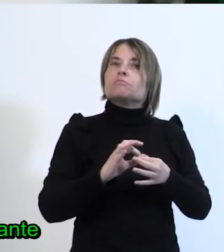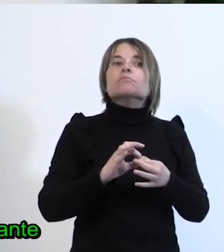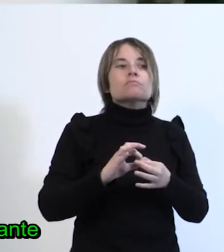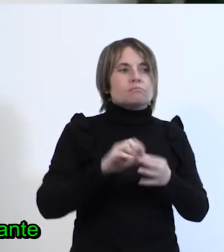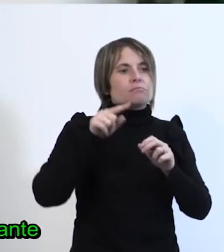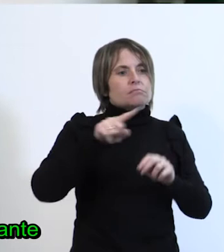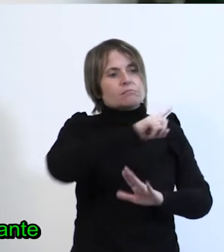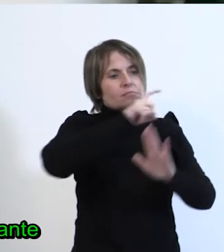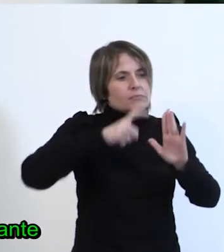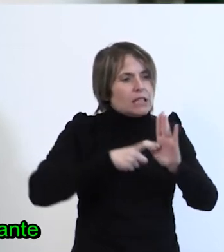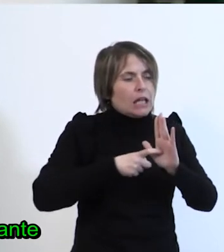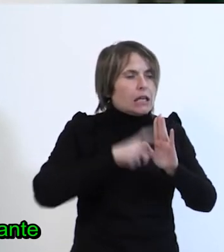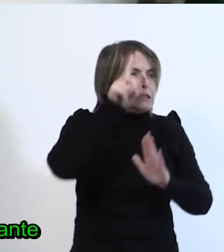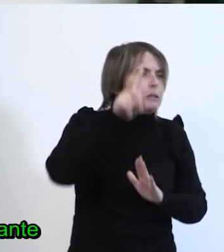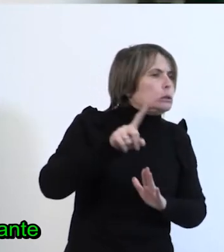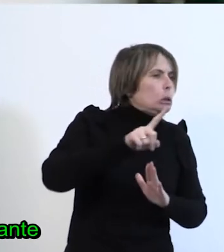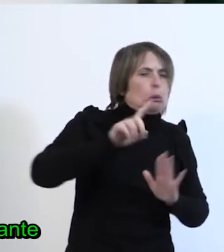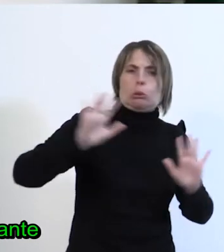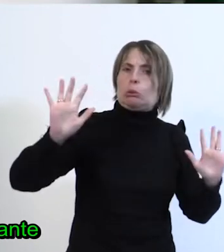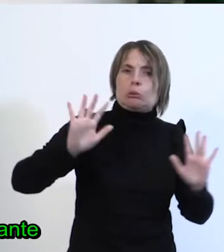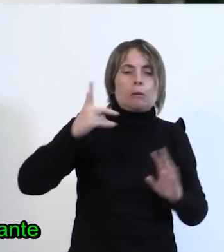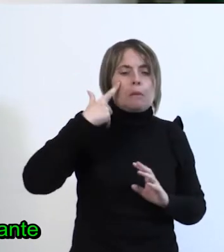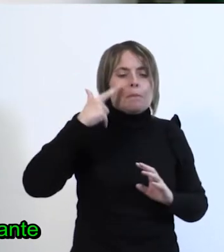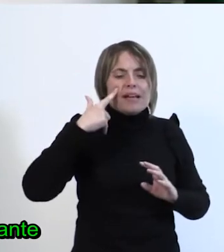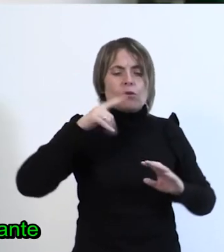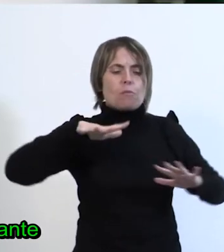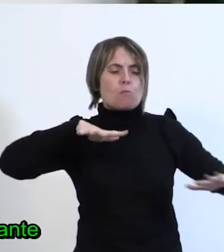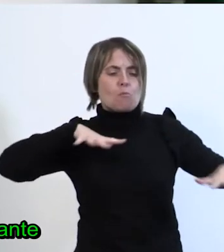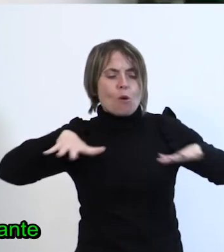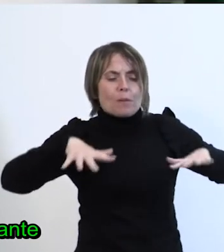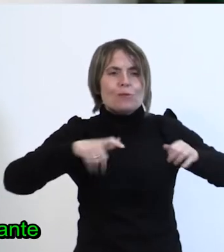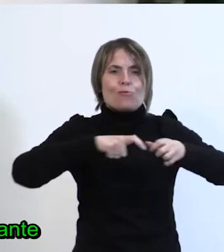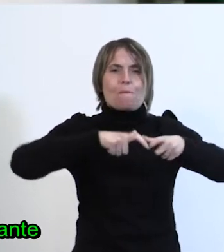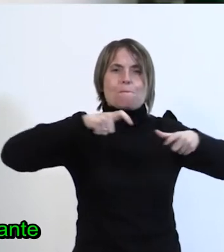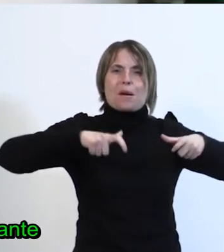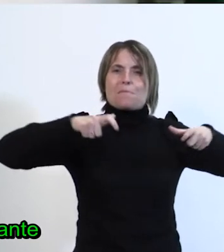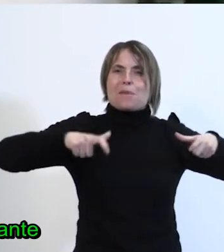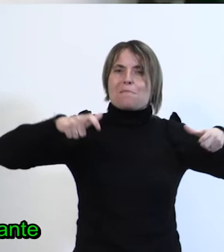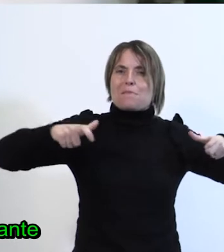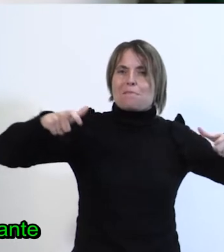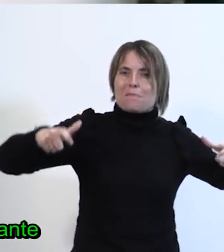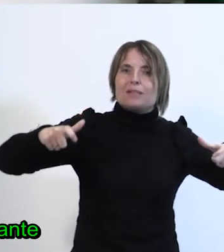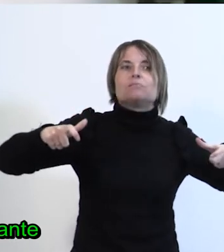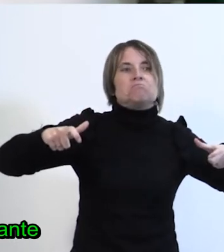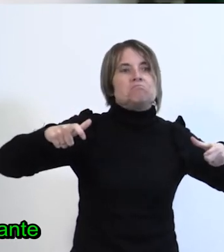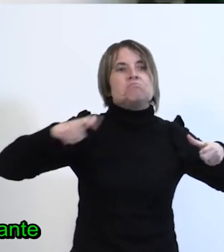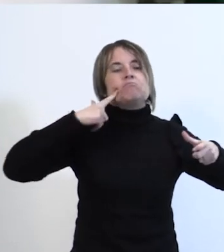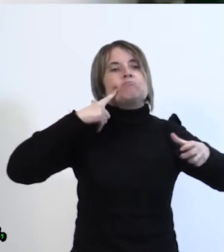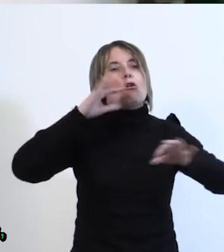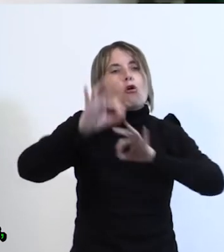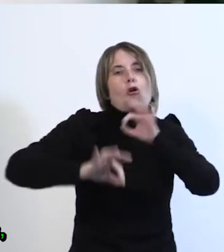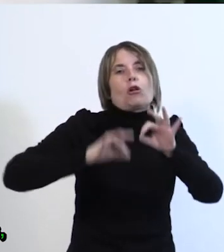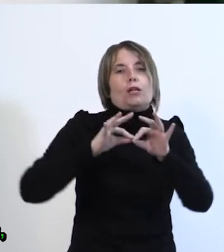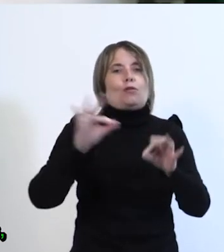están legalizadas o no, pero hay un crecimiento muy importante